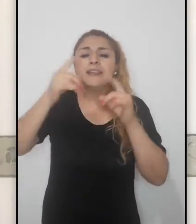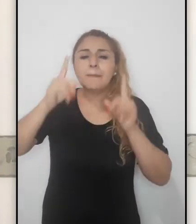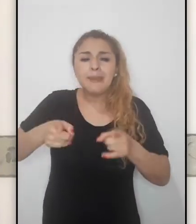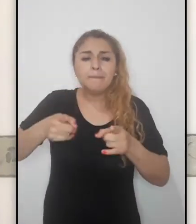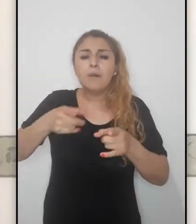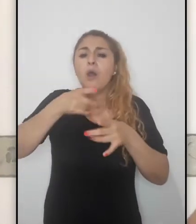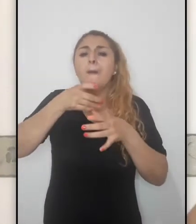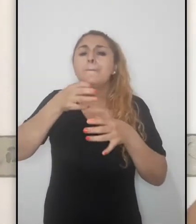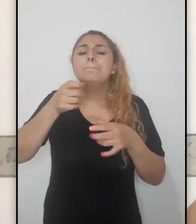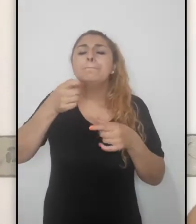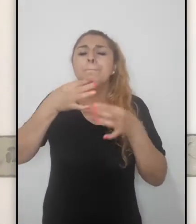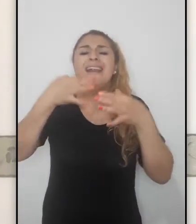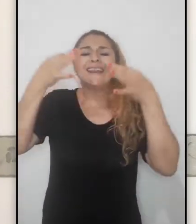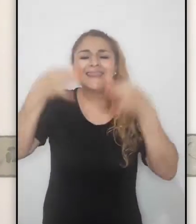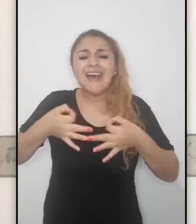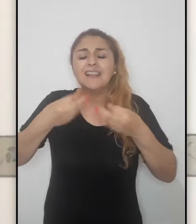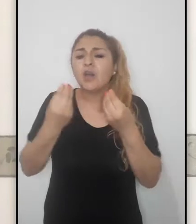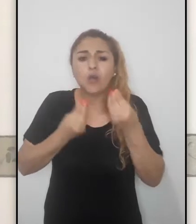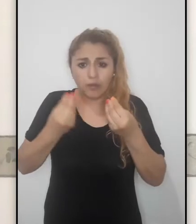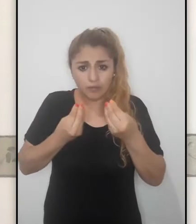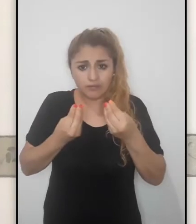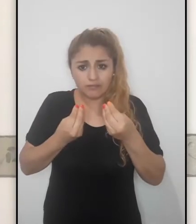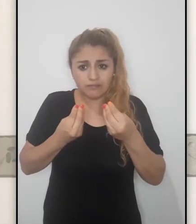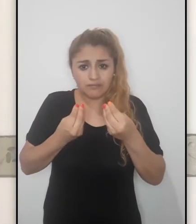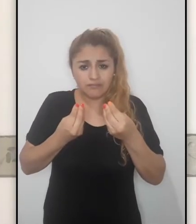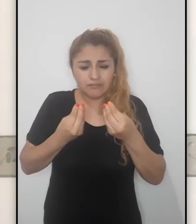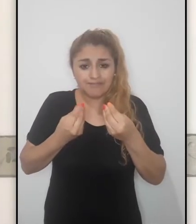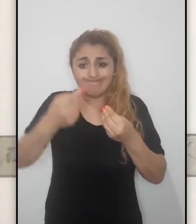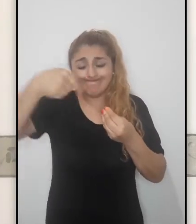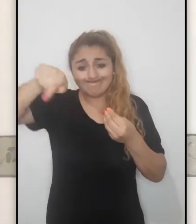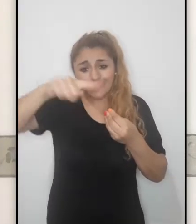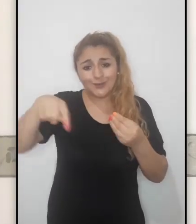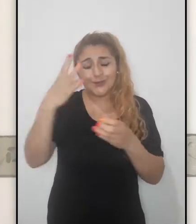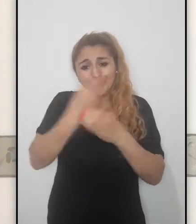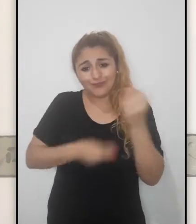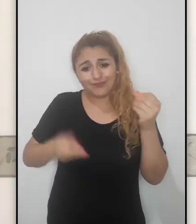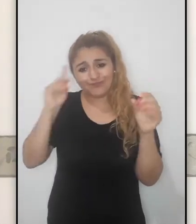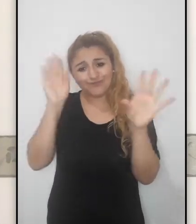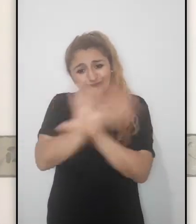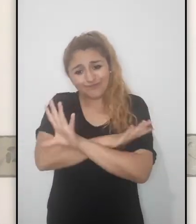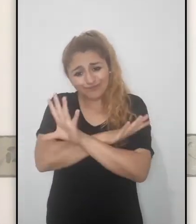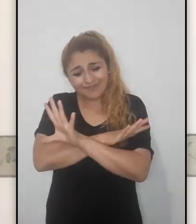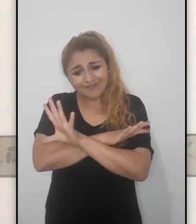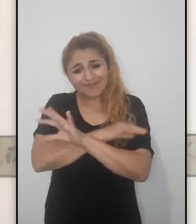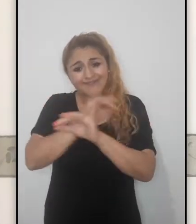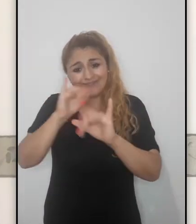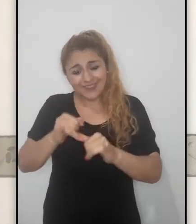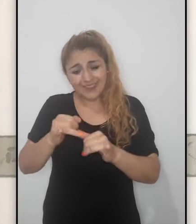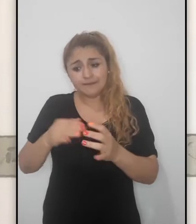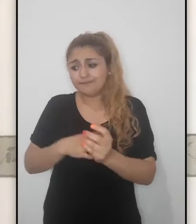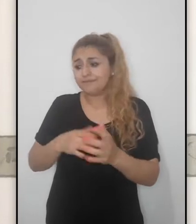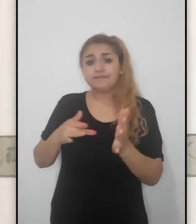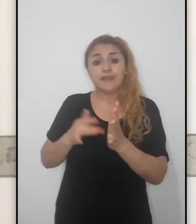hablar de la posición del lugar en la que tiene o tienen que estar